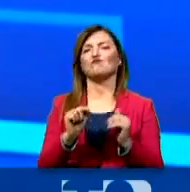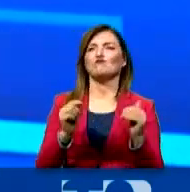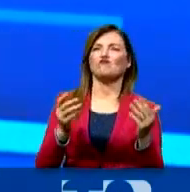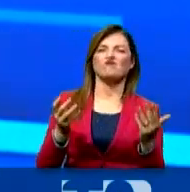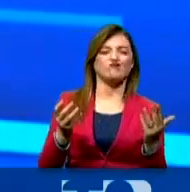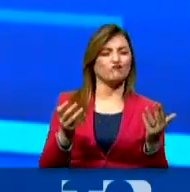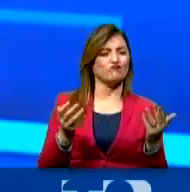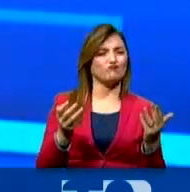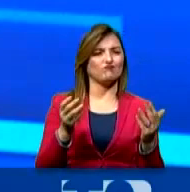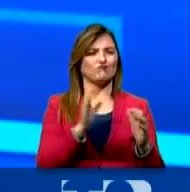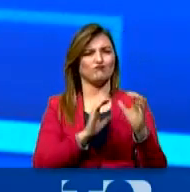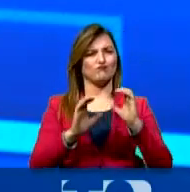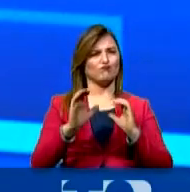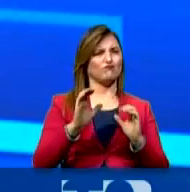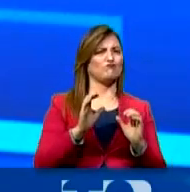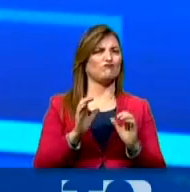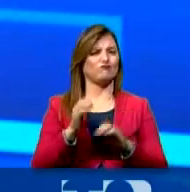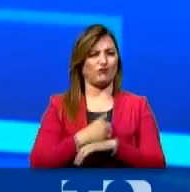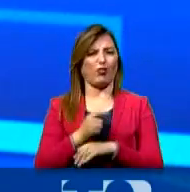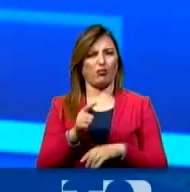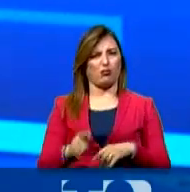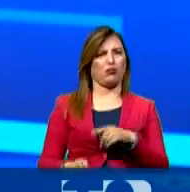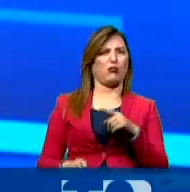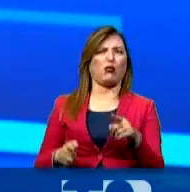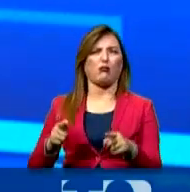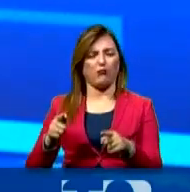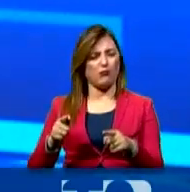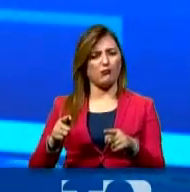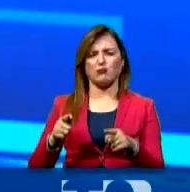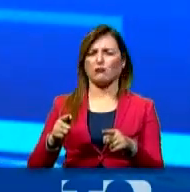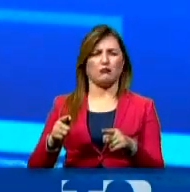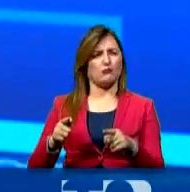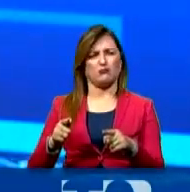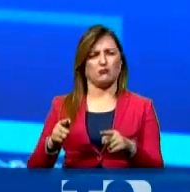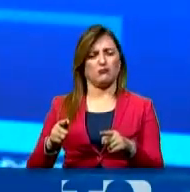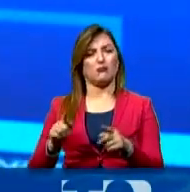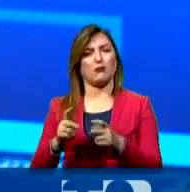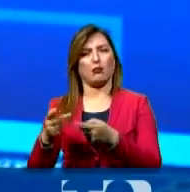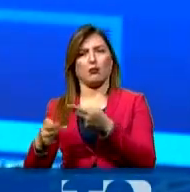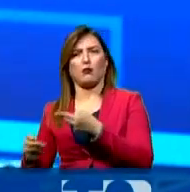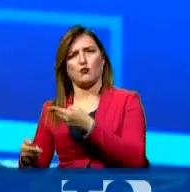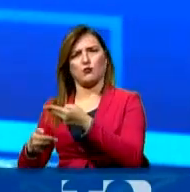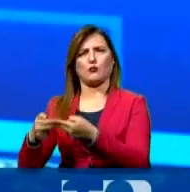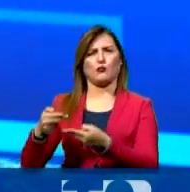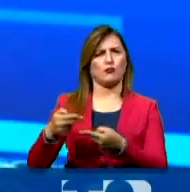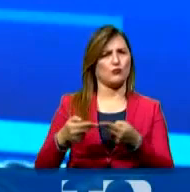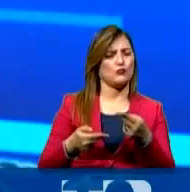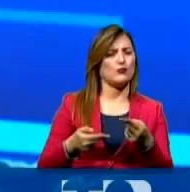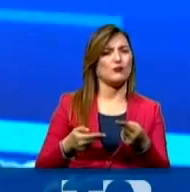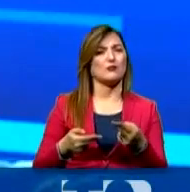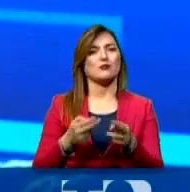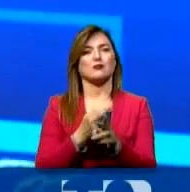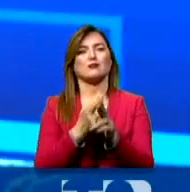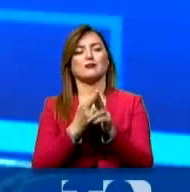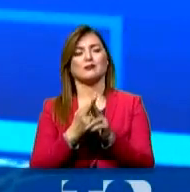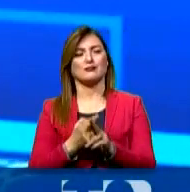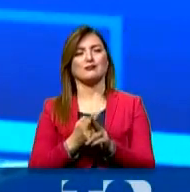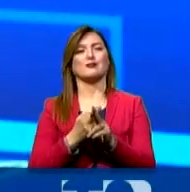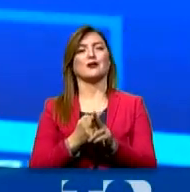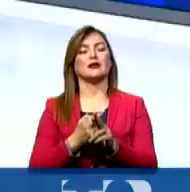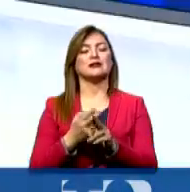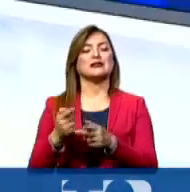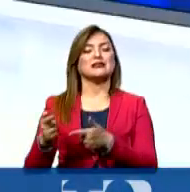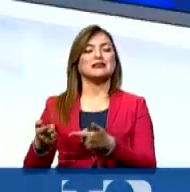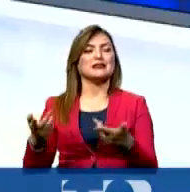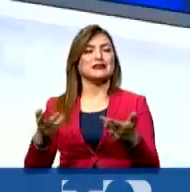en conductas dictatoriales, ni tampoco incurriendo en negociaciones que terminen abriendo el espacio